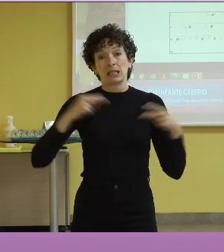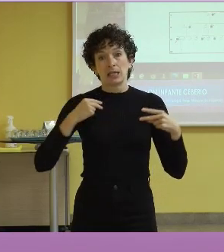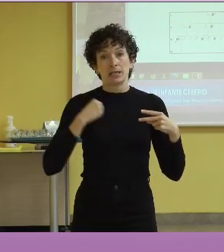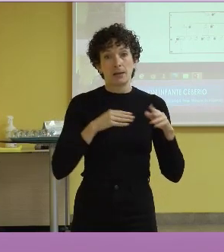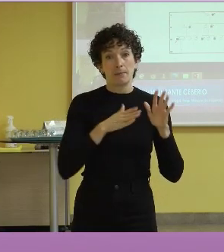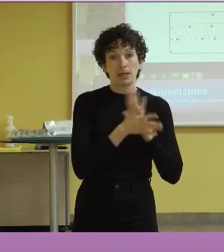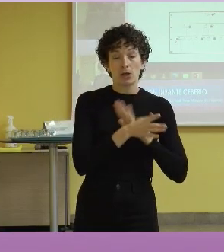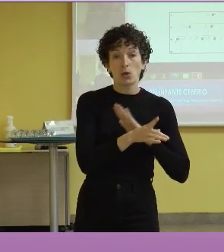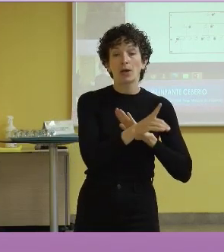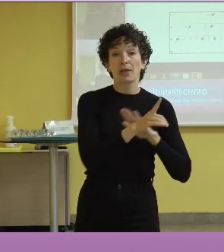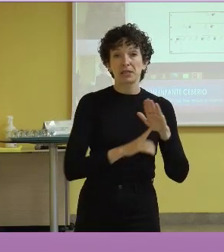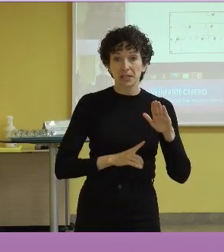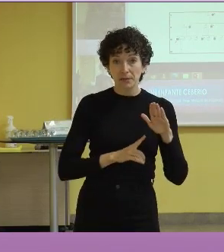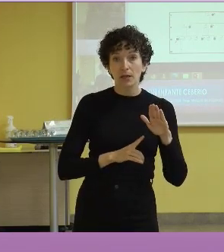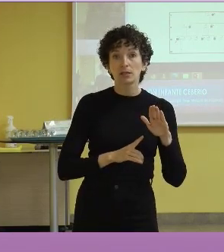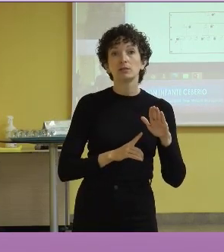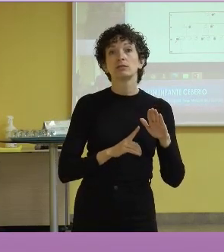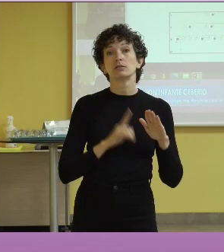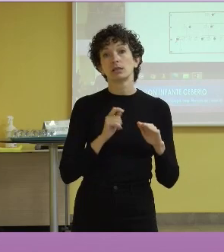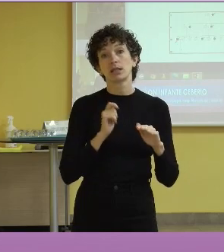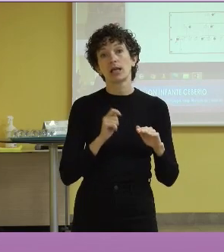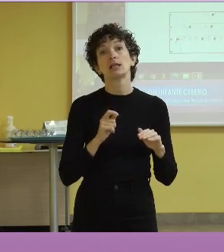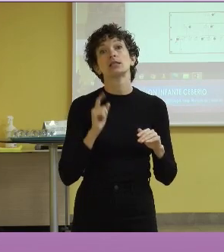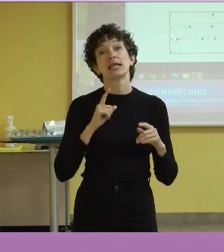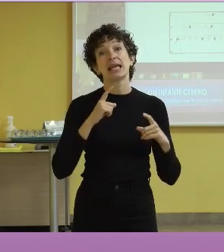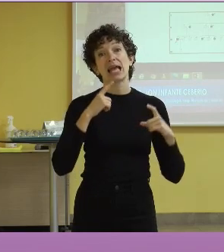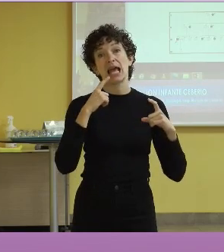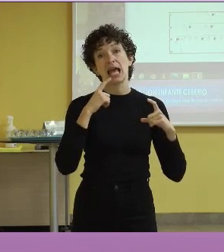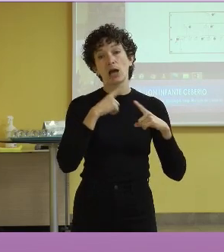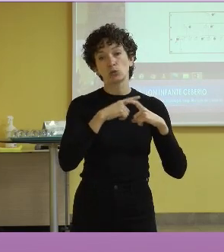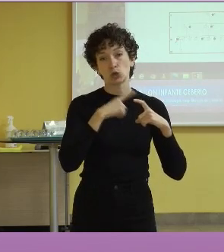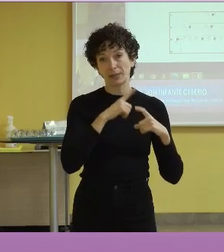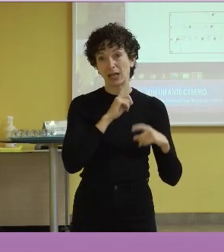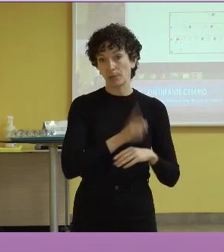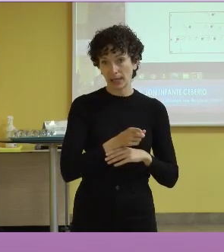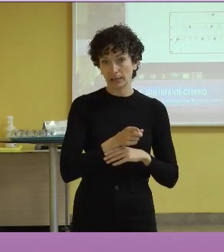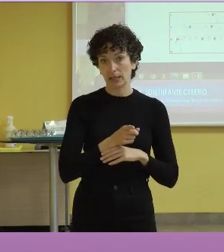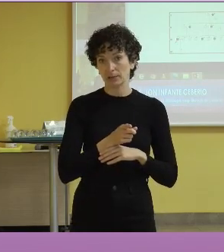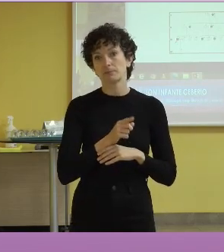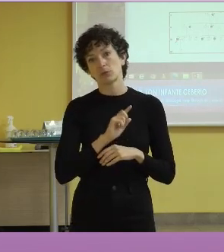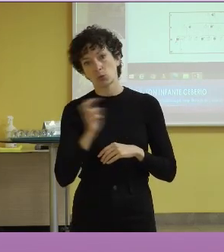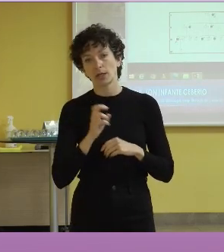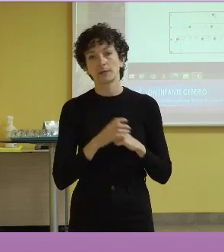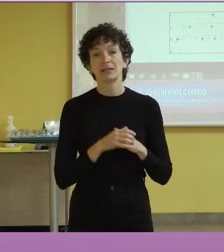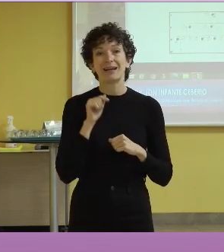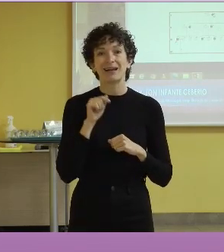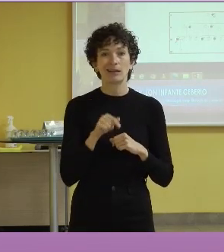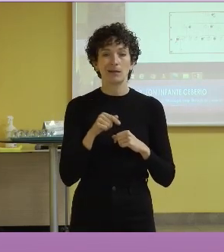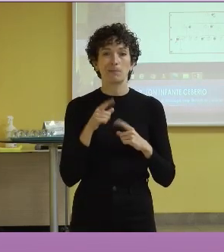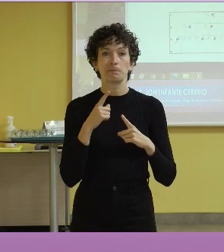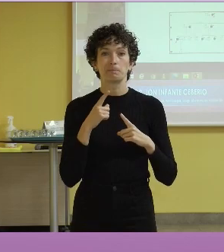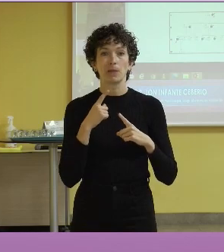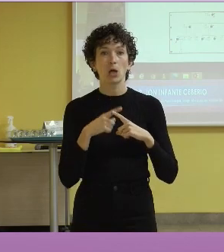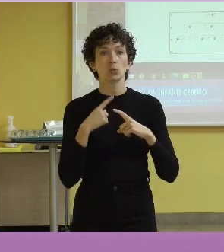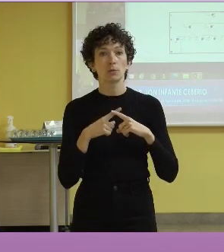recesivas, nos queda hablar sobre todo de las autosómico dominantes. Las ataxias dominantes, aquí con